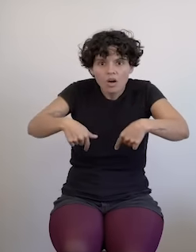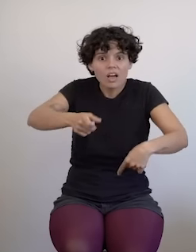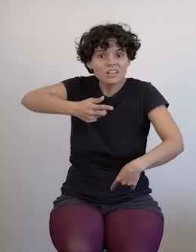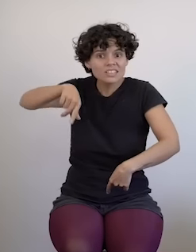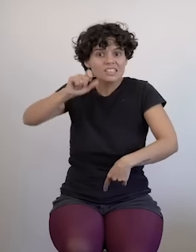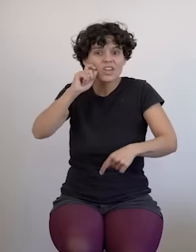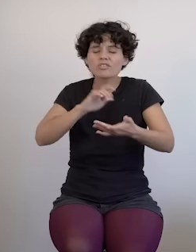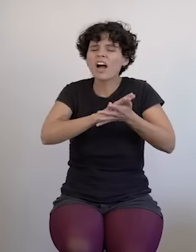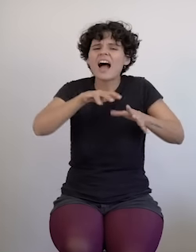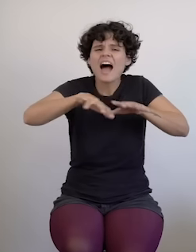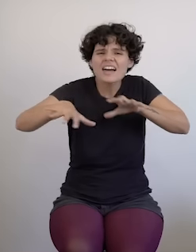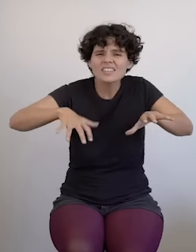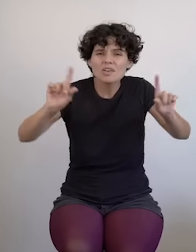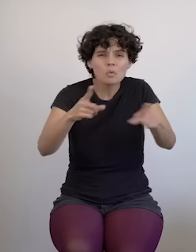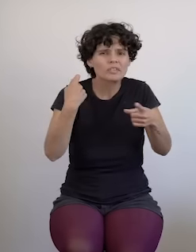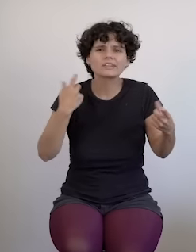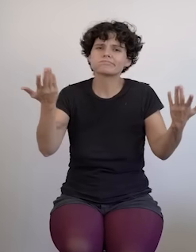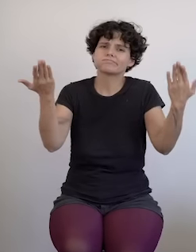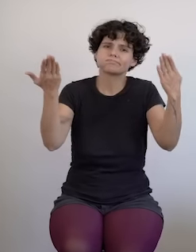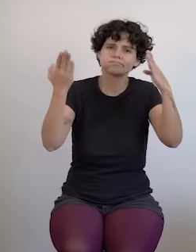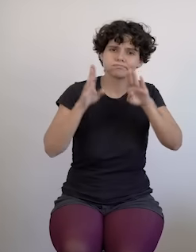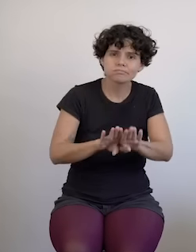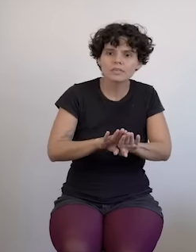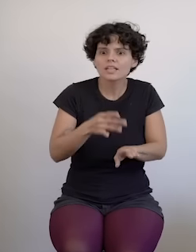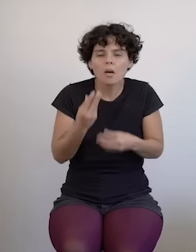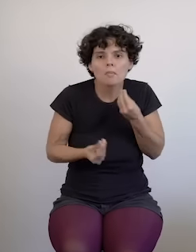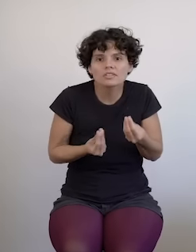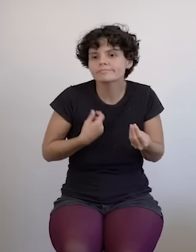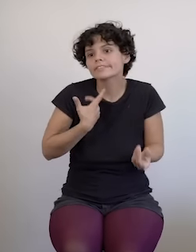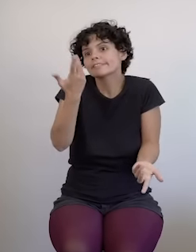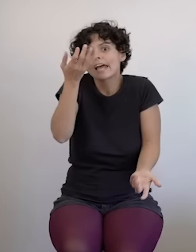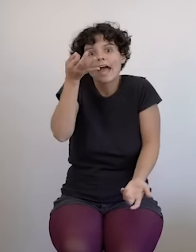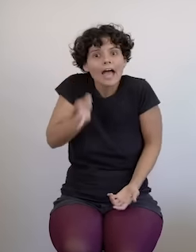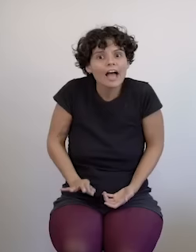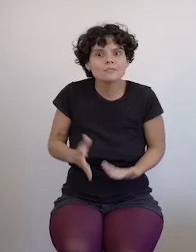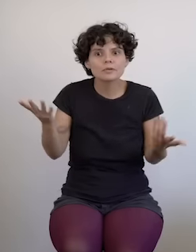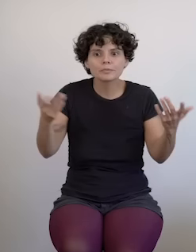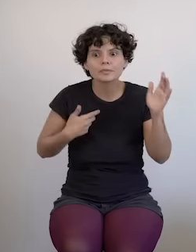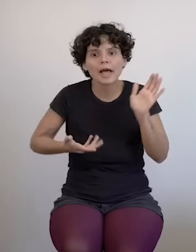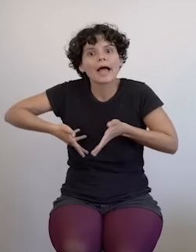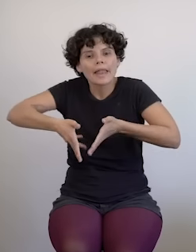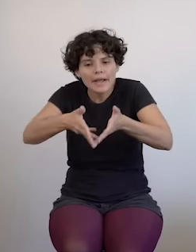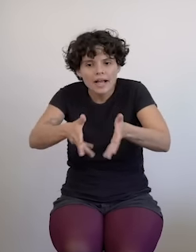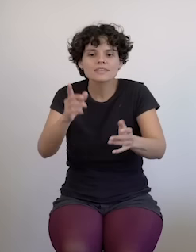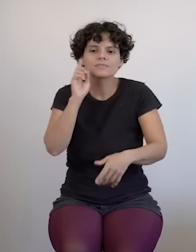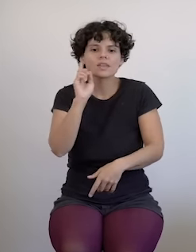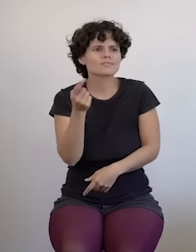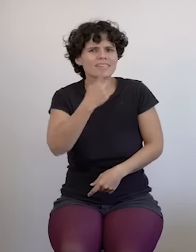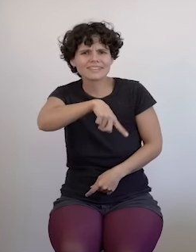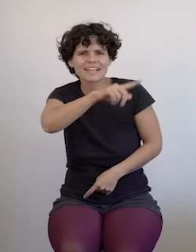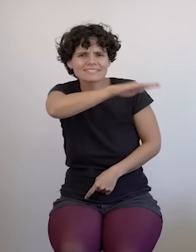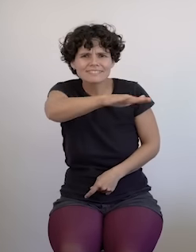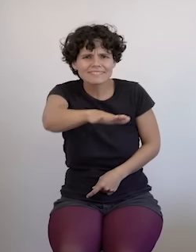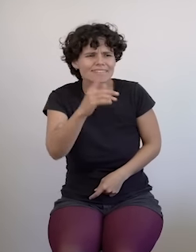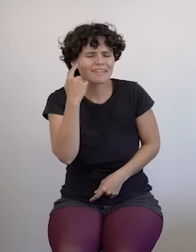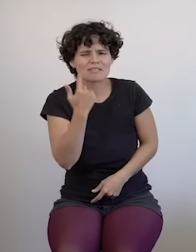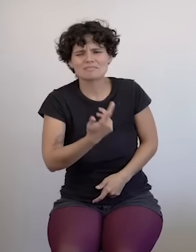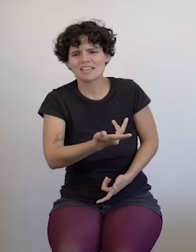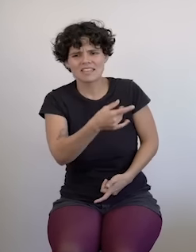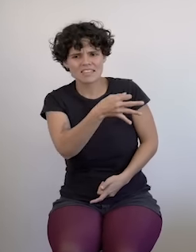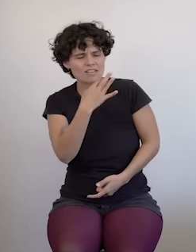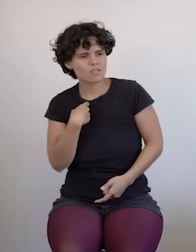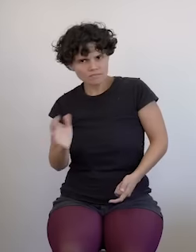tenemos eventos, quedamos en la playa. Entonces era hora de yo entrar a las plataformas. Porque yo siempre soné en la calle, ¿cachai? Pero cuando vi a estos chiquillos ya robándose